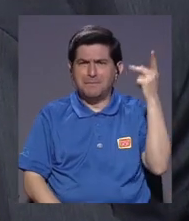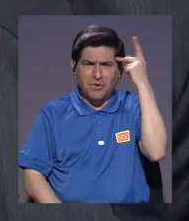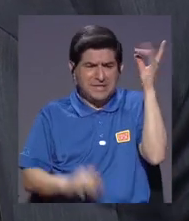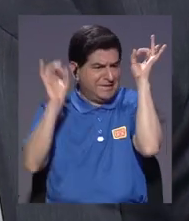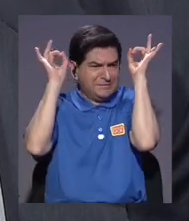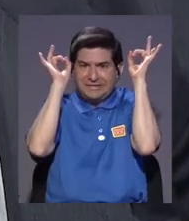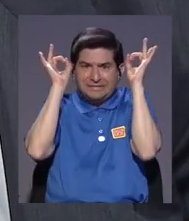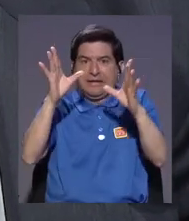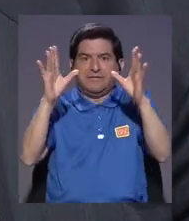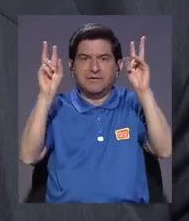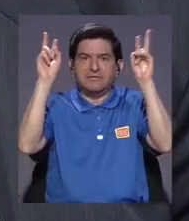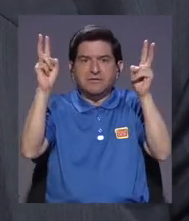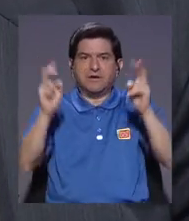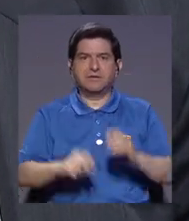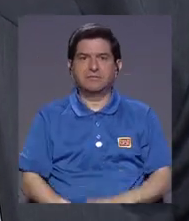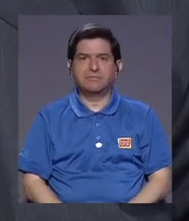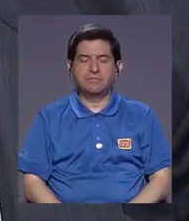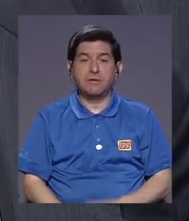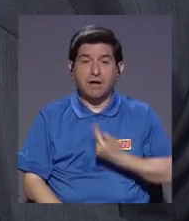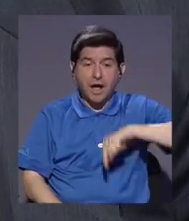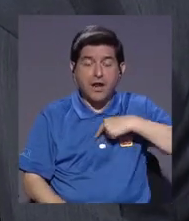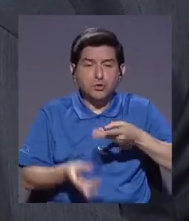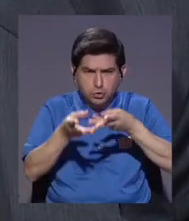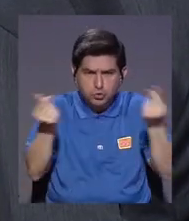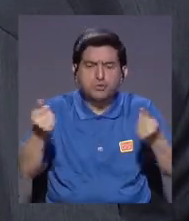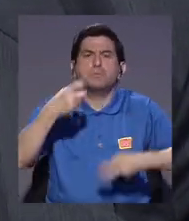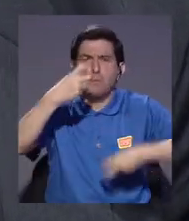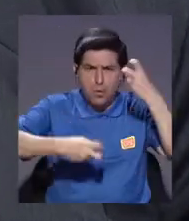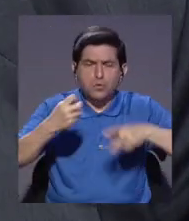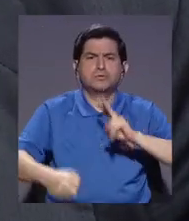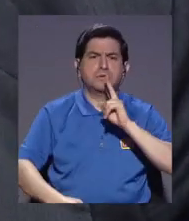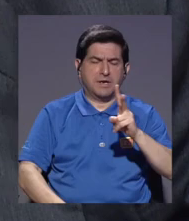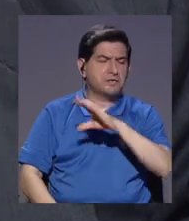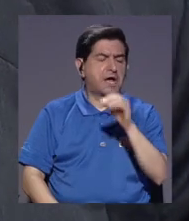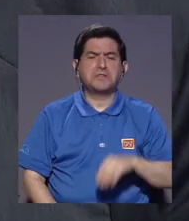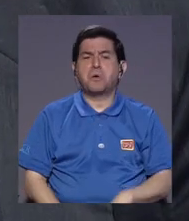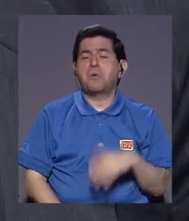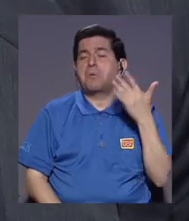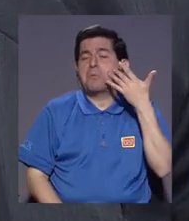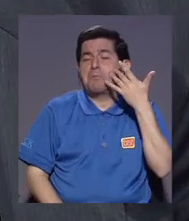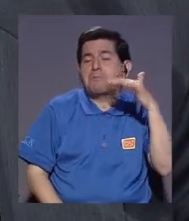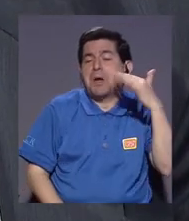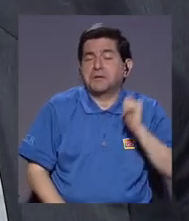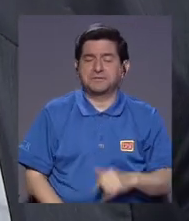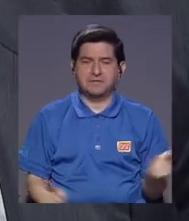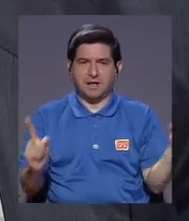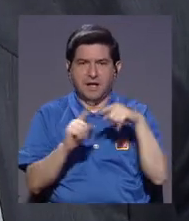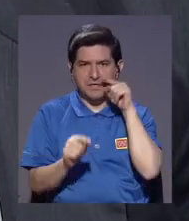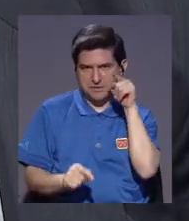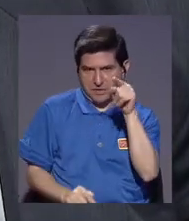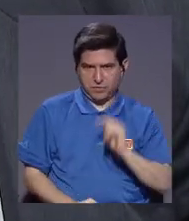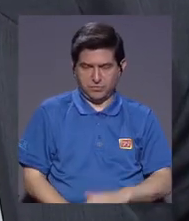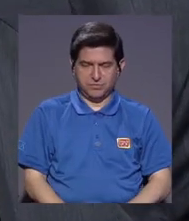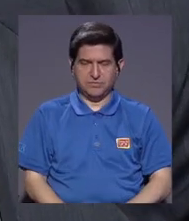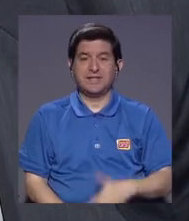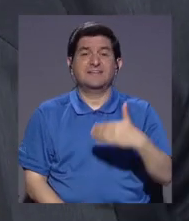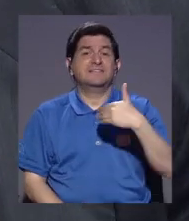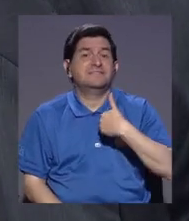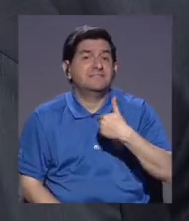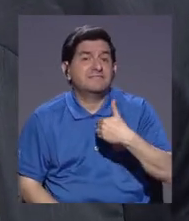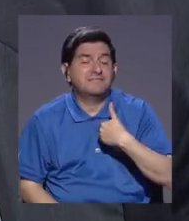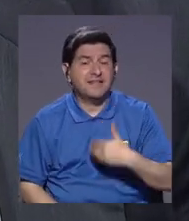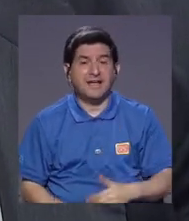políticamente es diabólico es decir vamos a provocar una crisis real o fingida hasta que usted a un marc lo